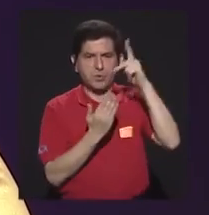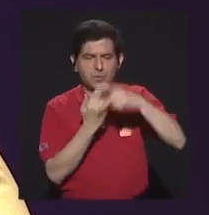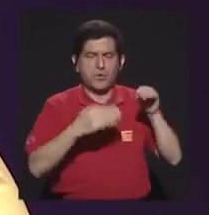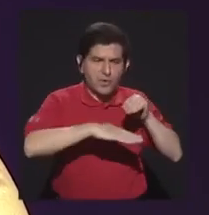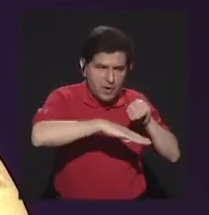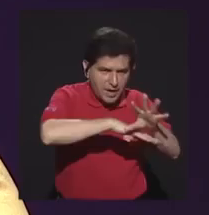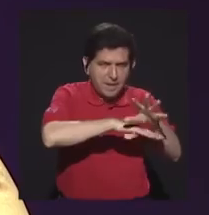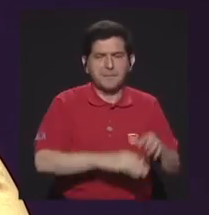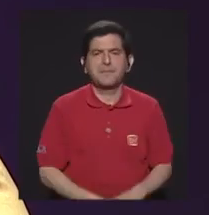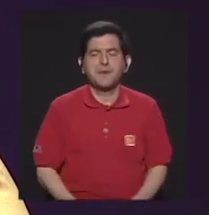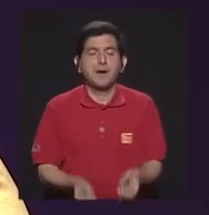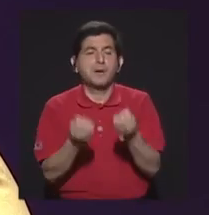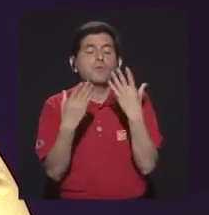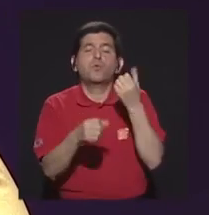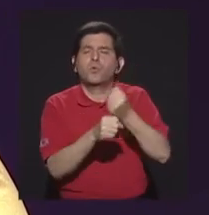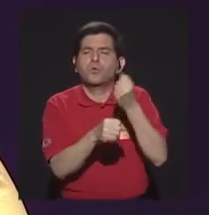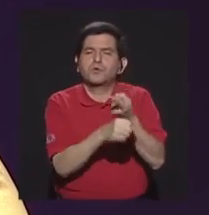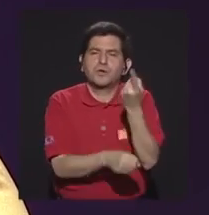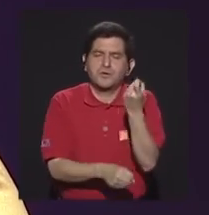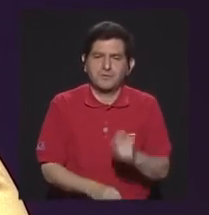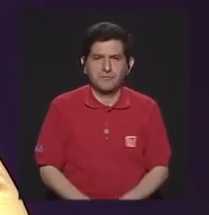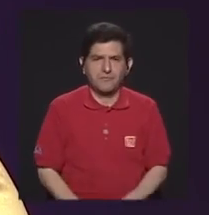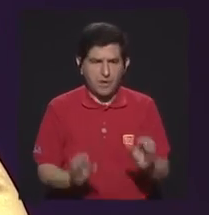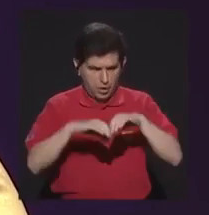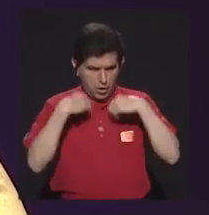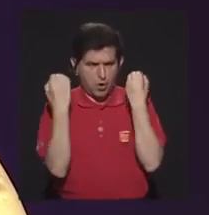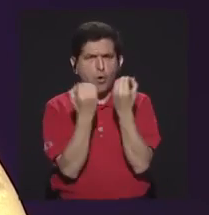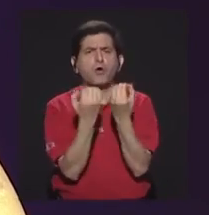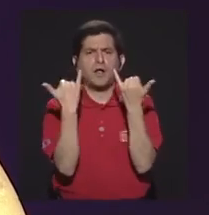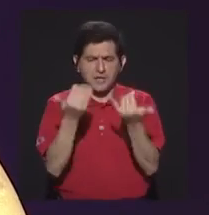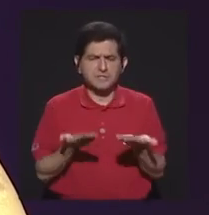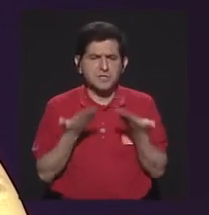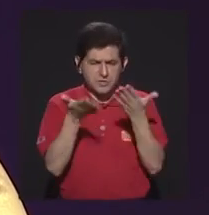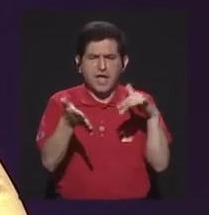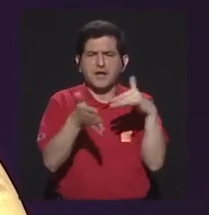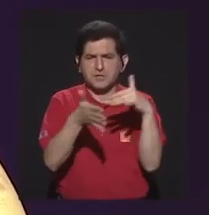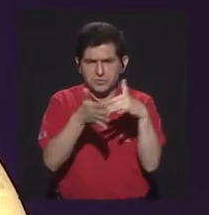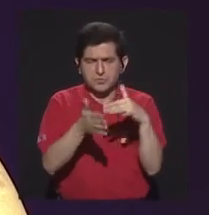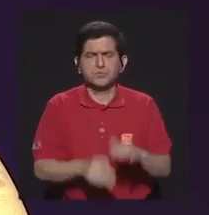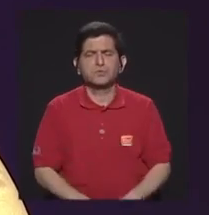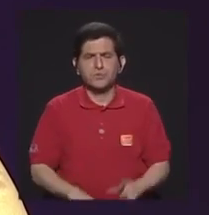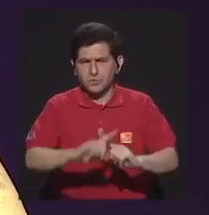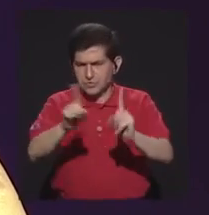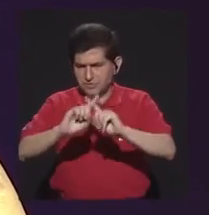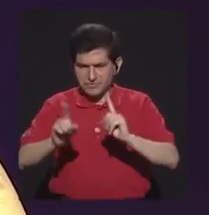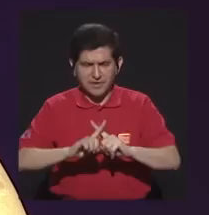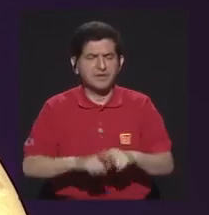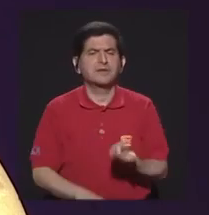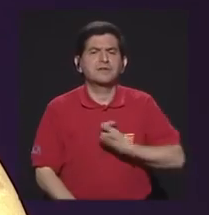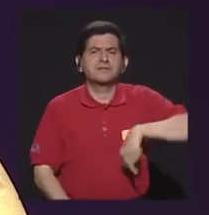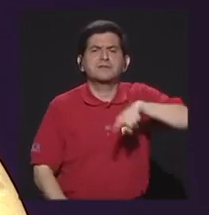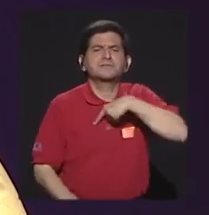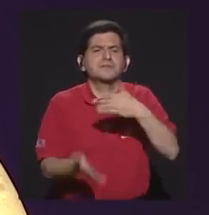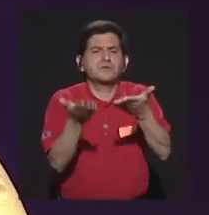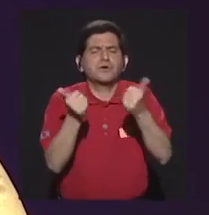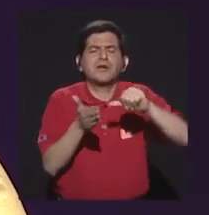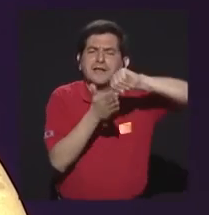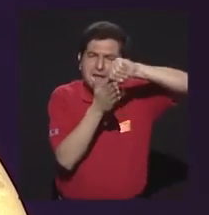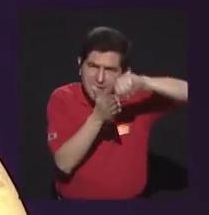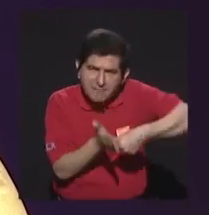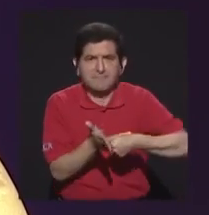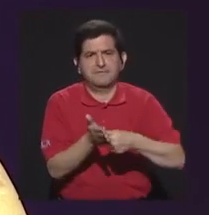orientación. Hay mucho que hacer, la organización ha aportado muchos estudios, muchos elementos, y quisiéramos